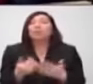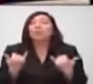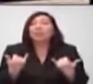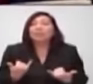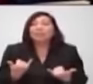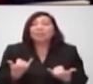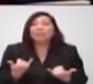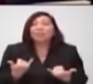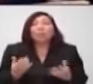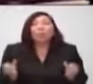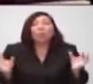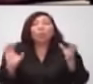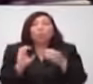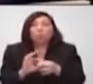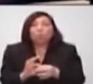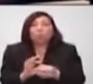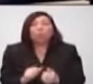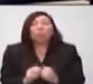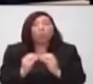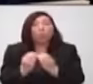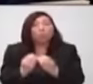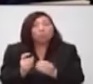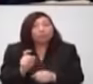Todo esto va amarrado de